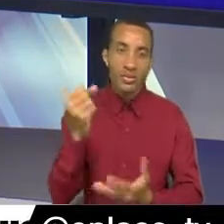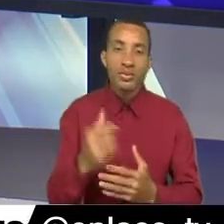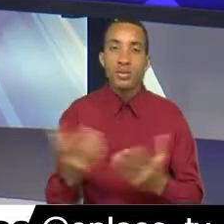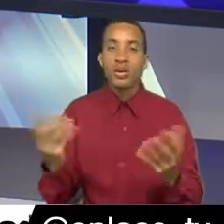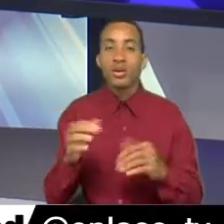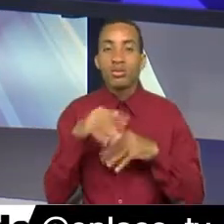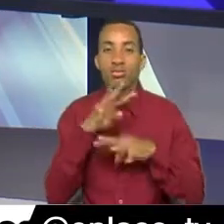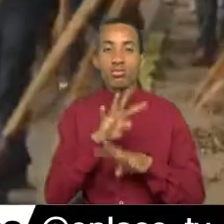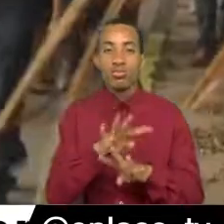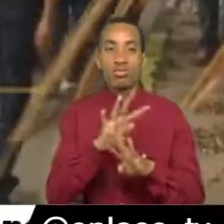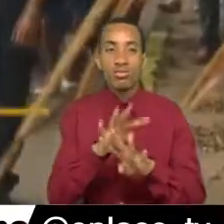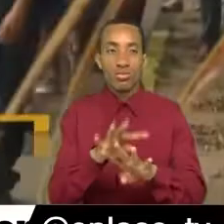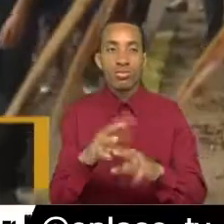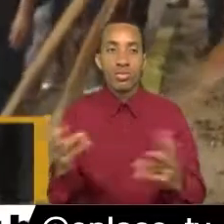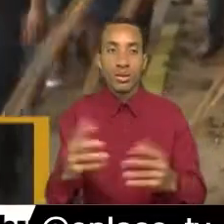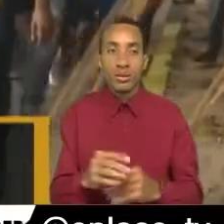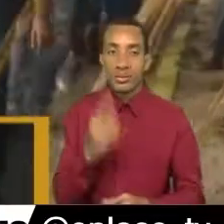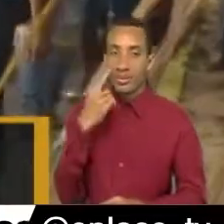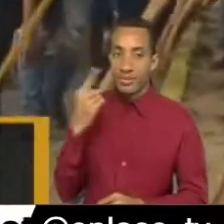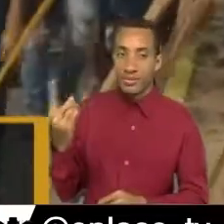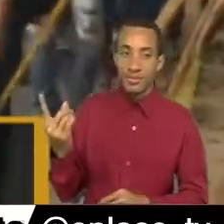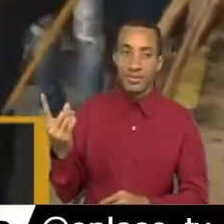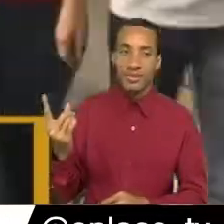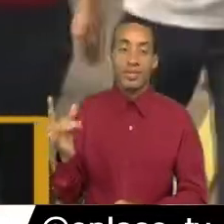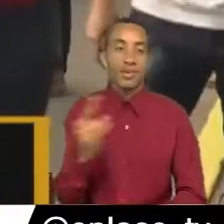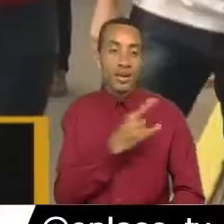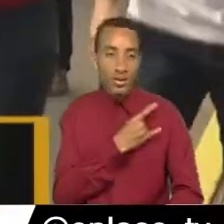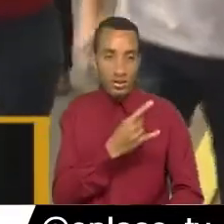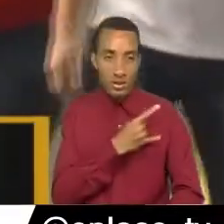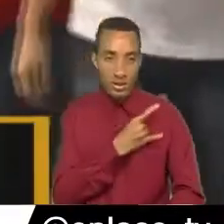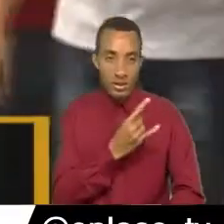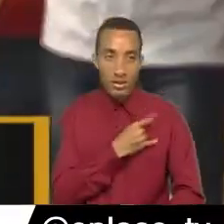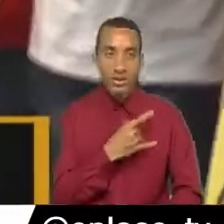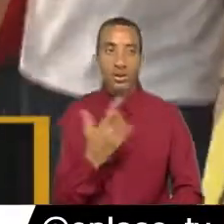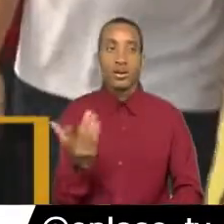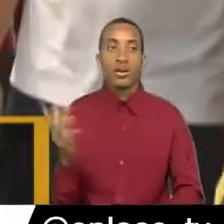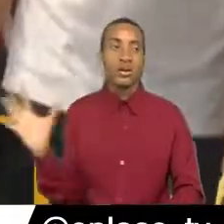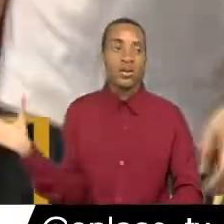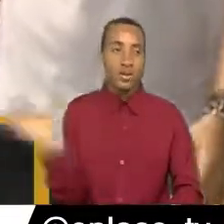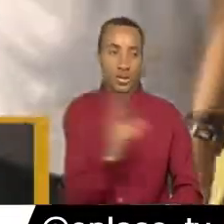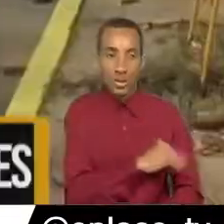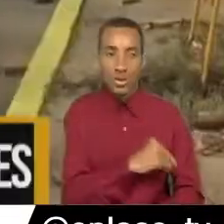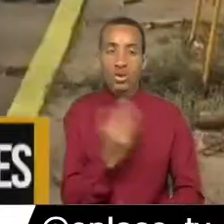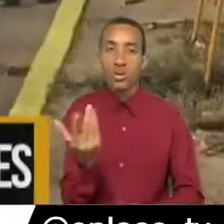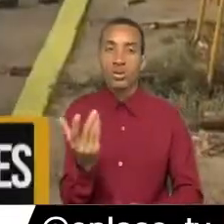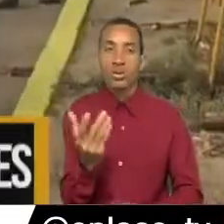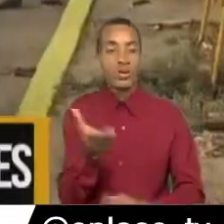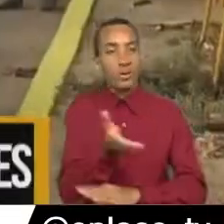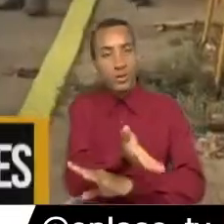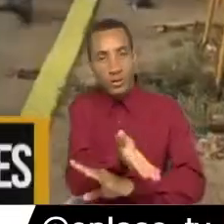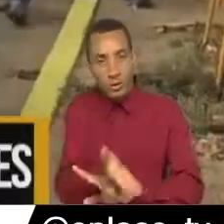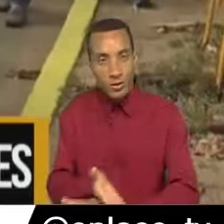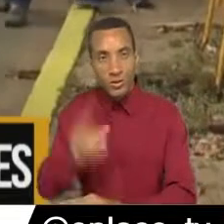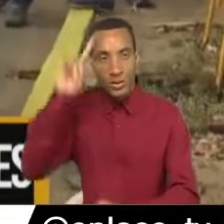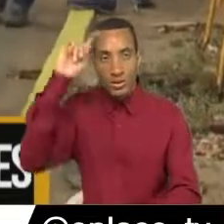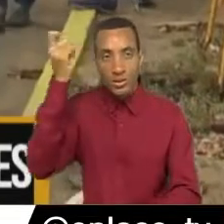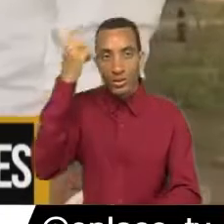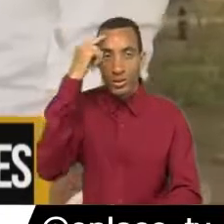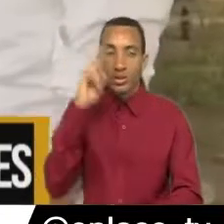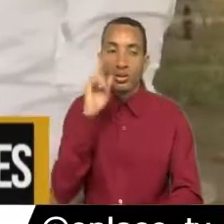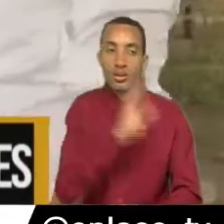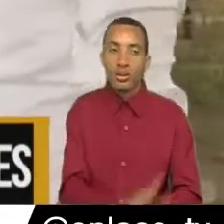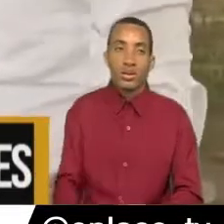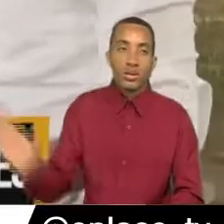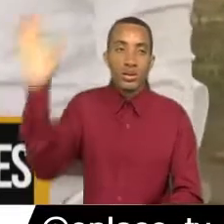Claver. Estudiantes de las universidades públicas de Colombia marcharán este miércoles para exigir del Gobierno Nacional mayor presupuesto.